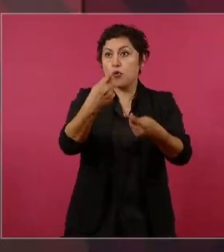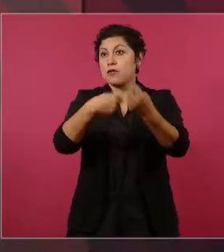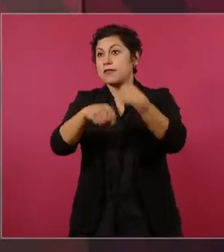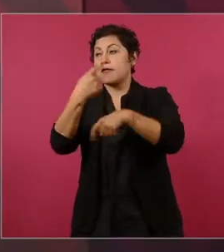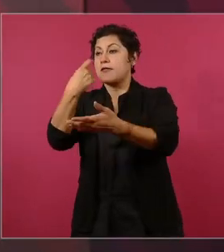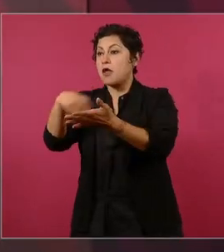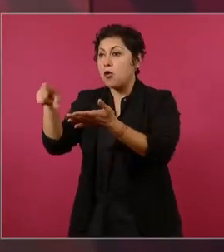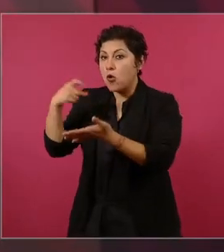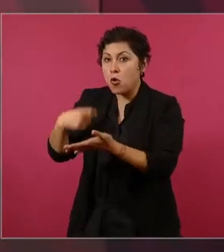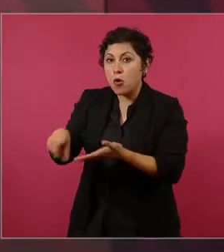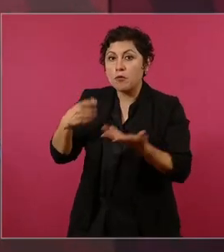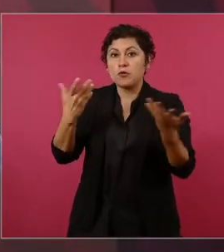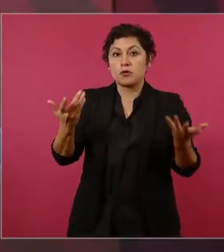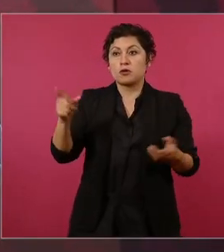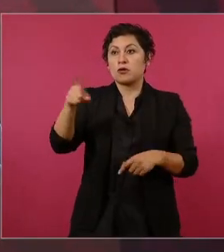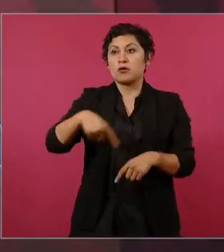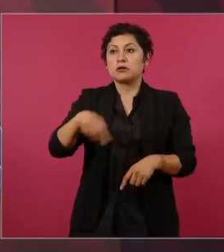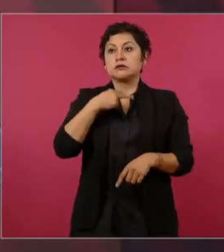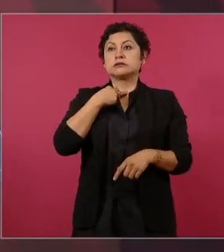crisis de consumo.